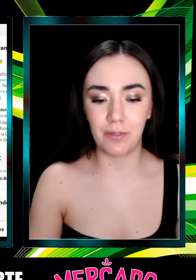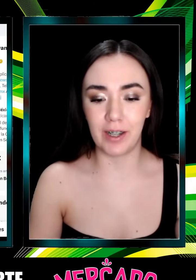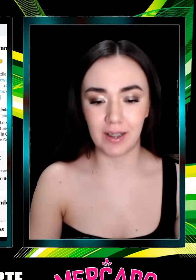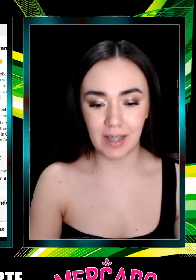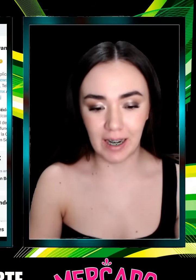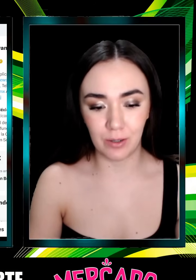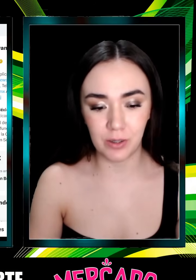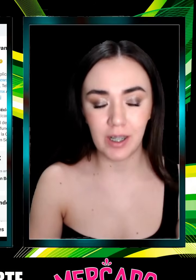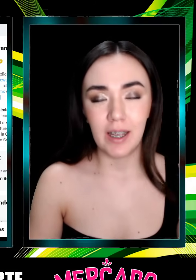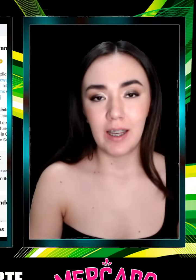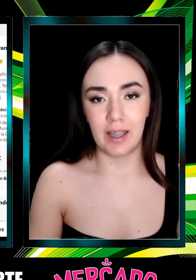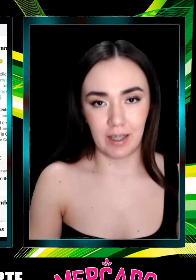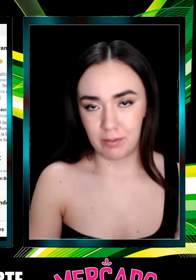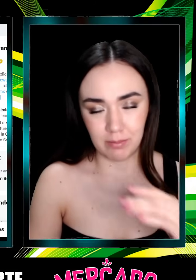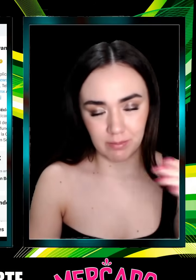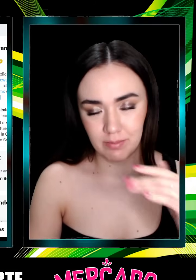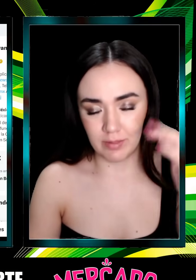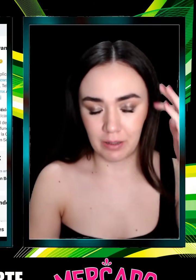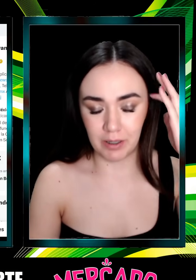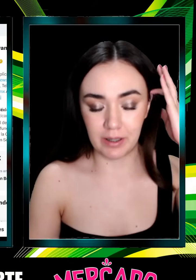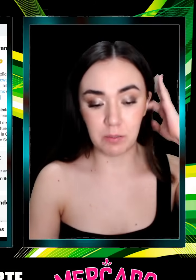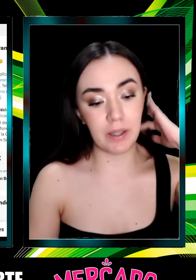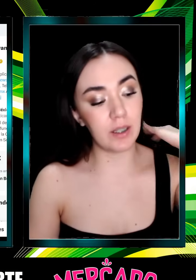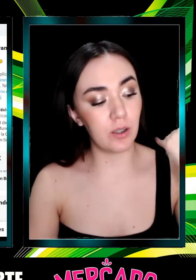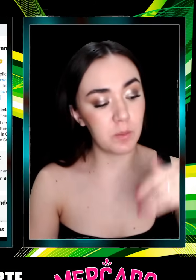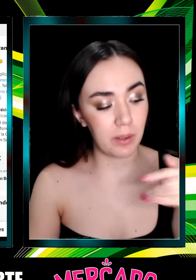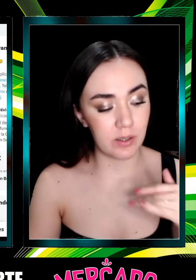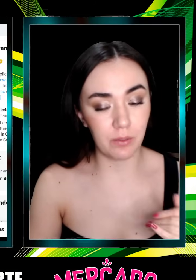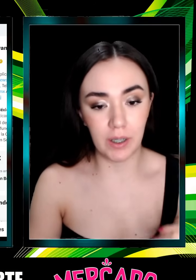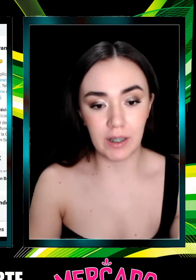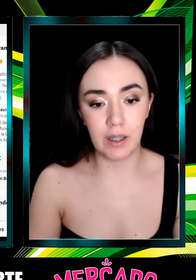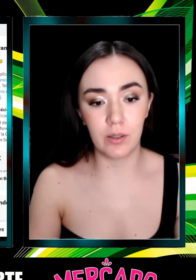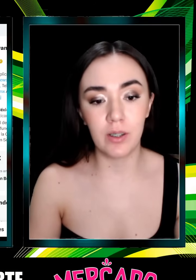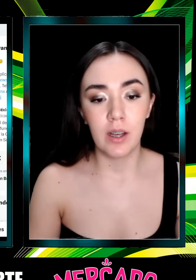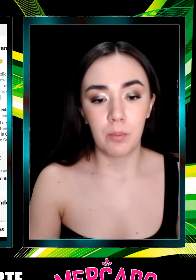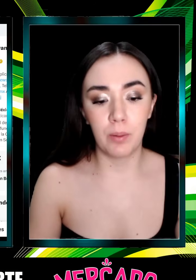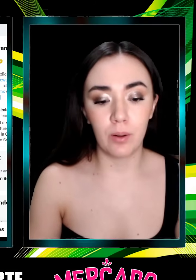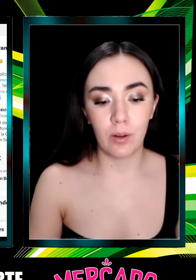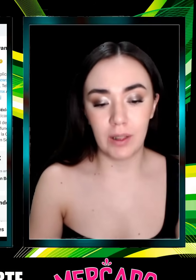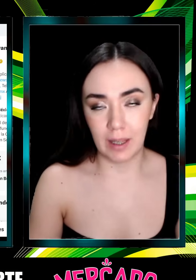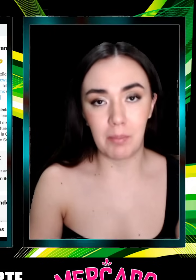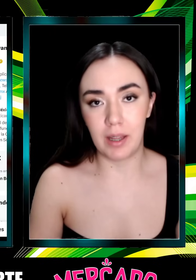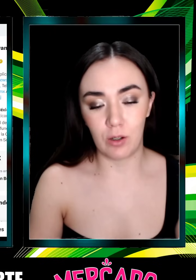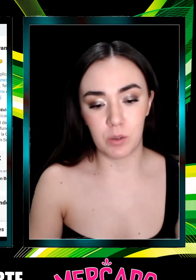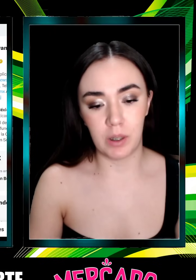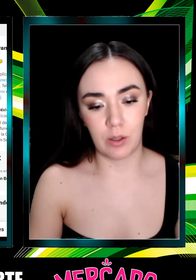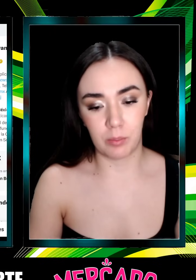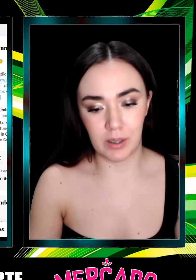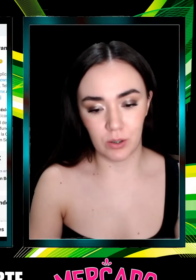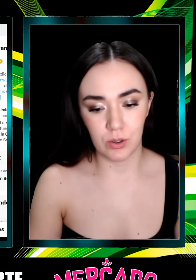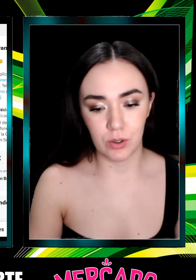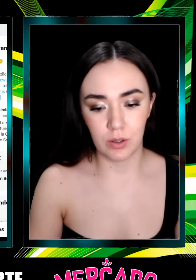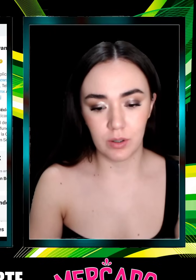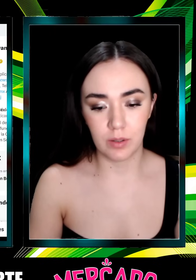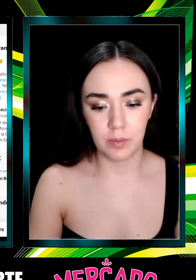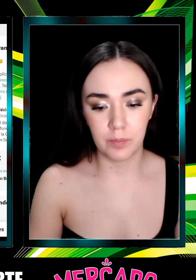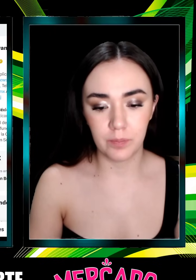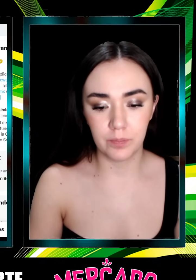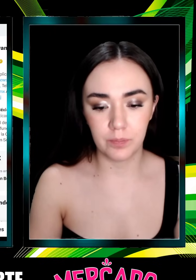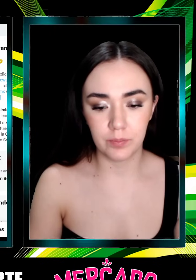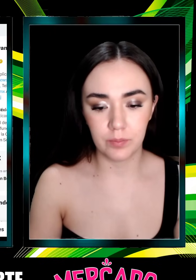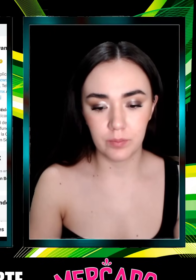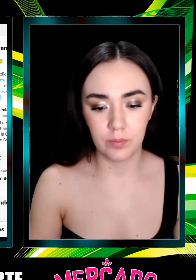se enfrentaron de diferentes partidos, pero se enfrentaron por el tema de los fideicomisos. Ese